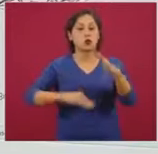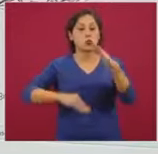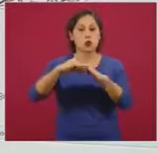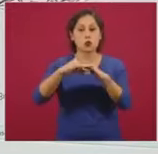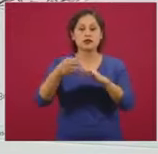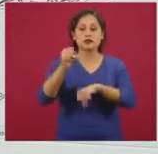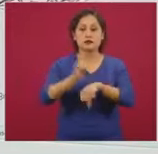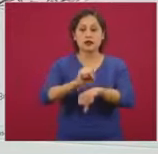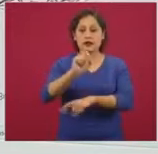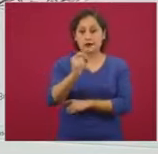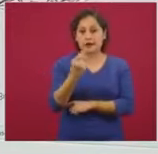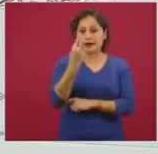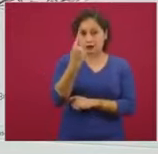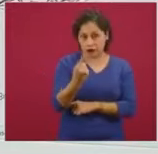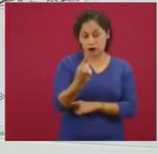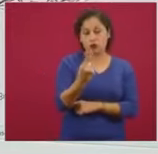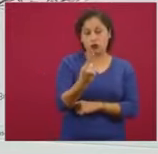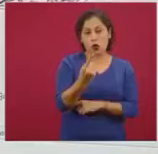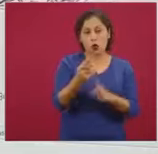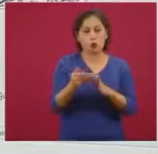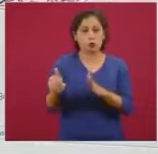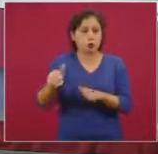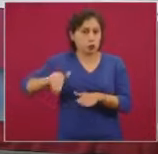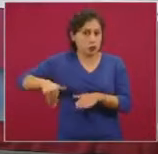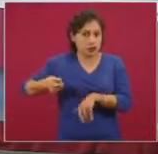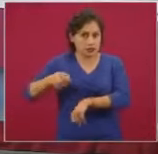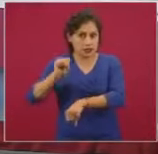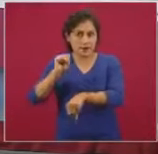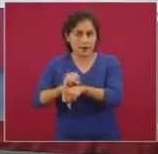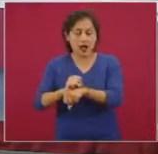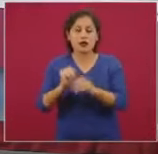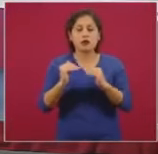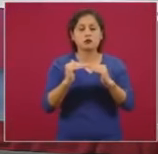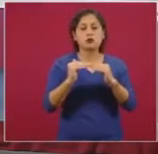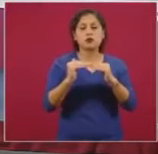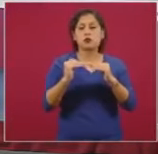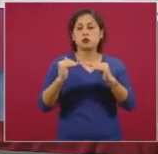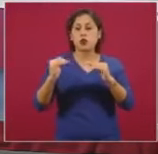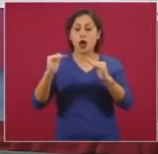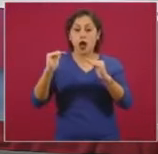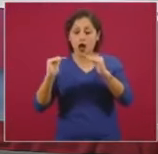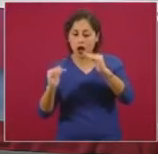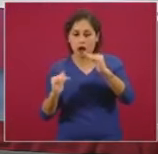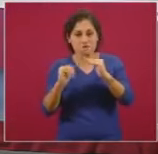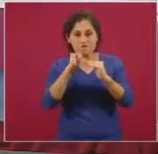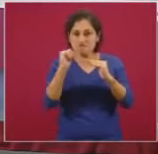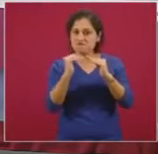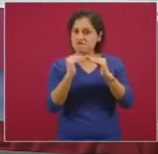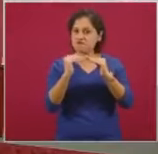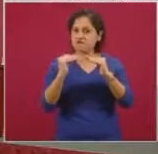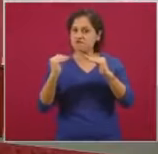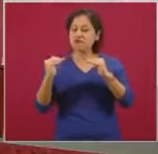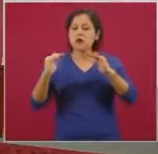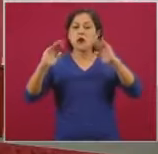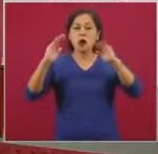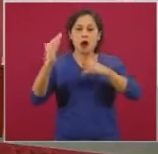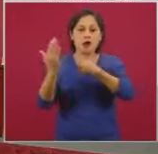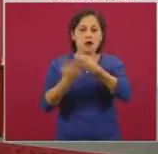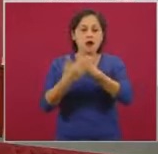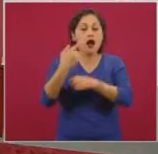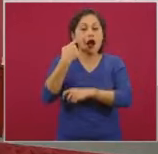descenso, aunque sí, en las últimas semanas ha habido un estancamiento de este descenso, y por eso va a ser importante observar en las